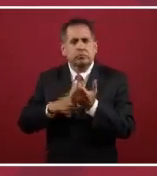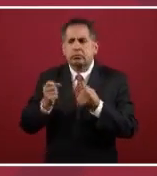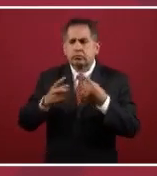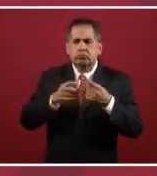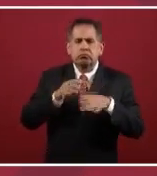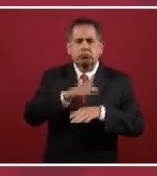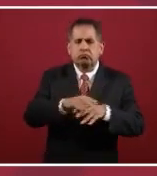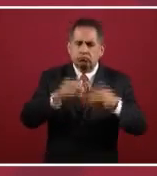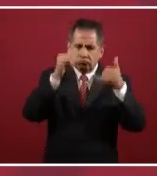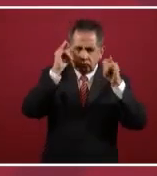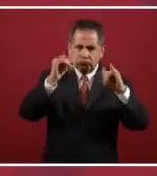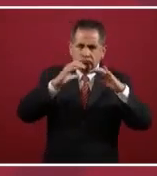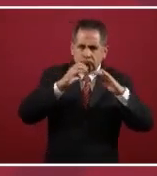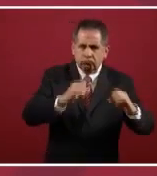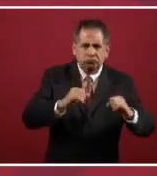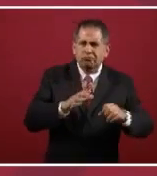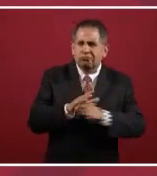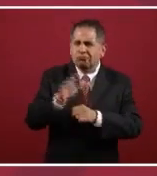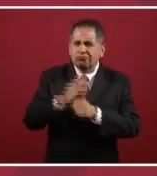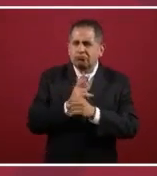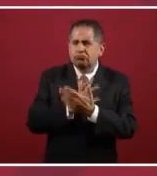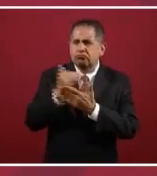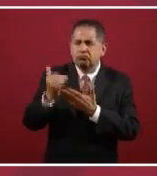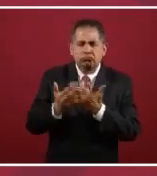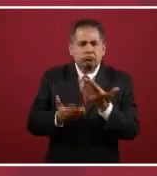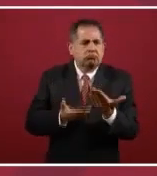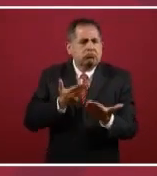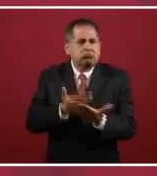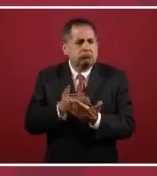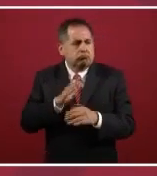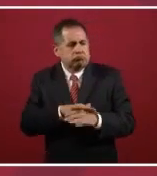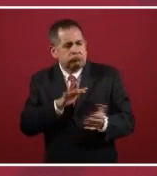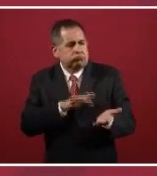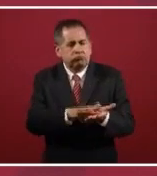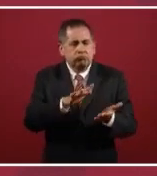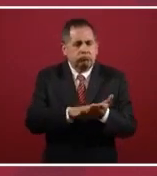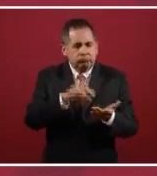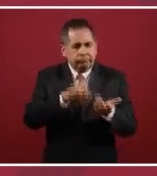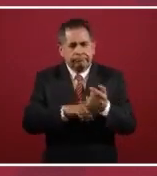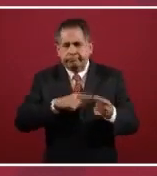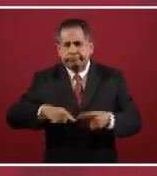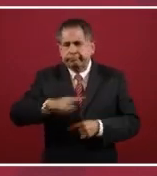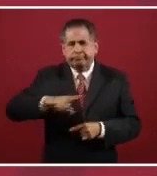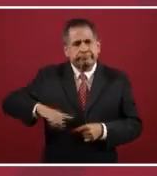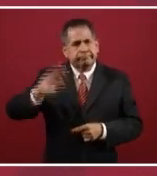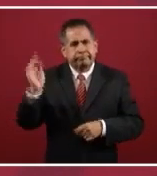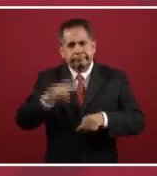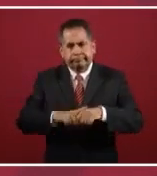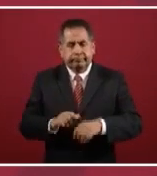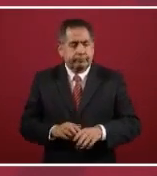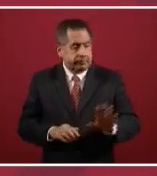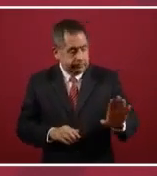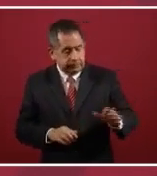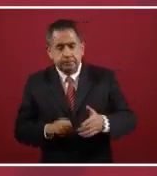ganaderos. ¿Cuáles proyectos le podrían tener apoyo del gobierno federal? Por